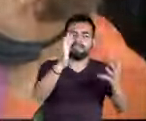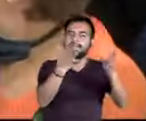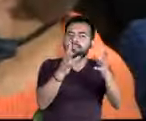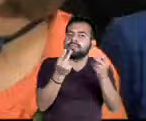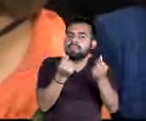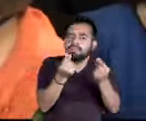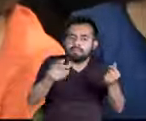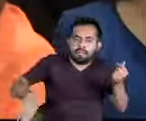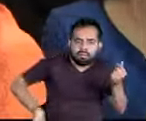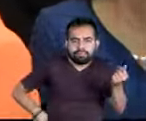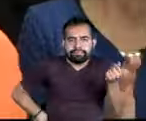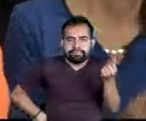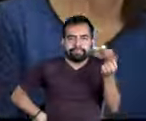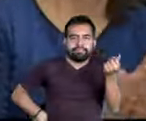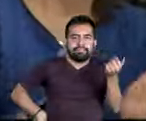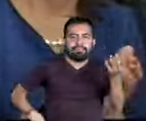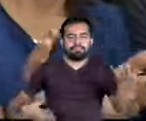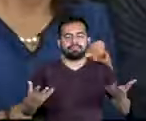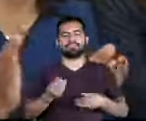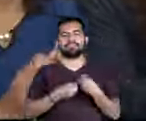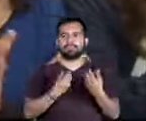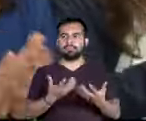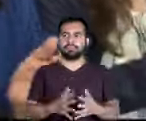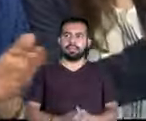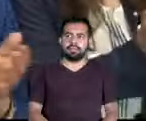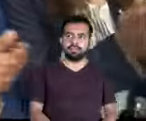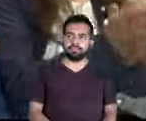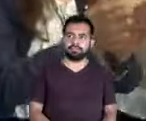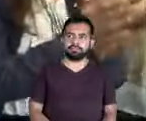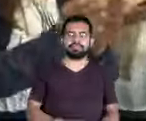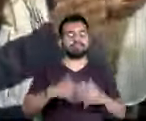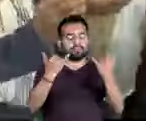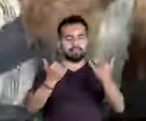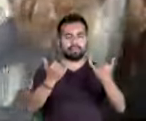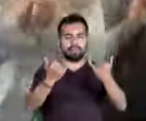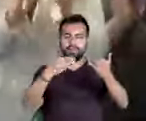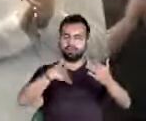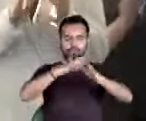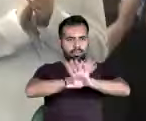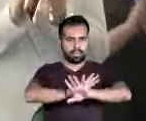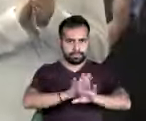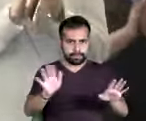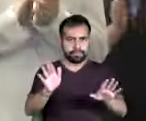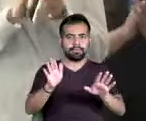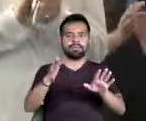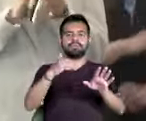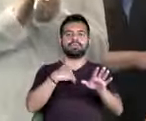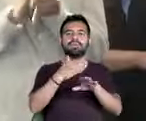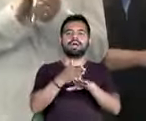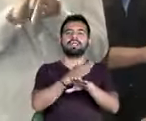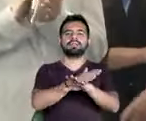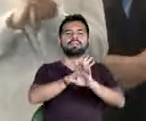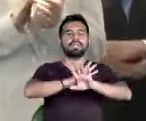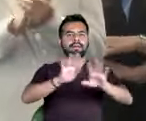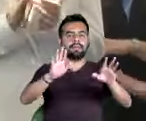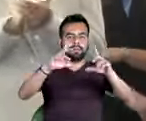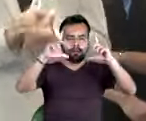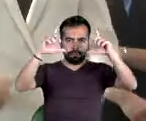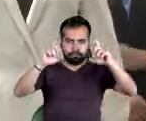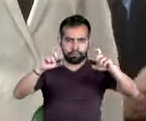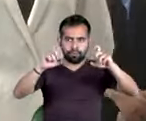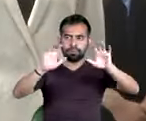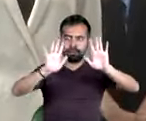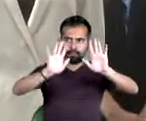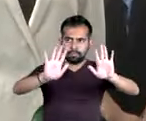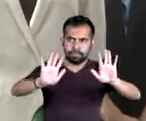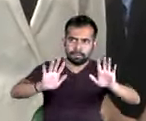pedir de favor motocicletas. Antes de esa foto, yo quisiera terminar simplemente con algo que creo que es fundamental. Miren, vamos a